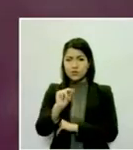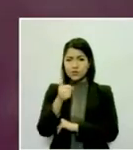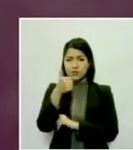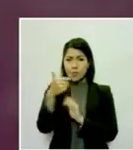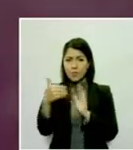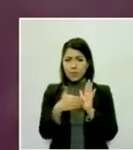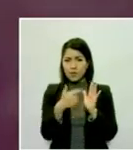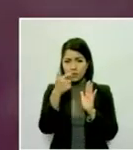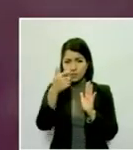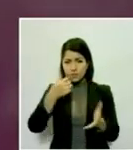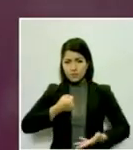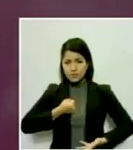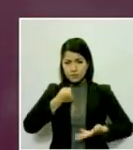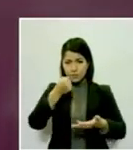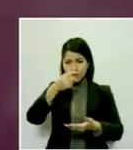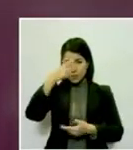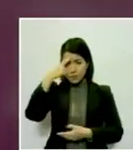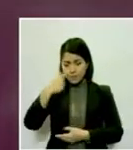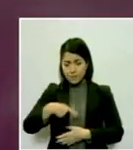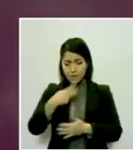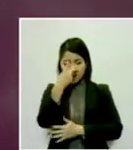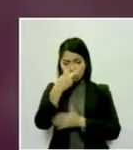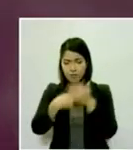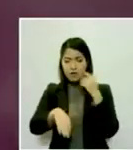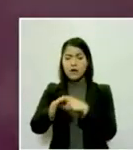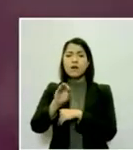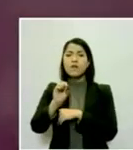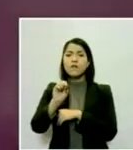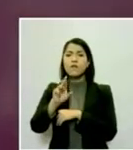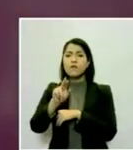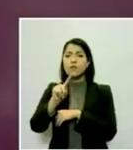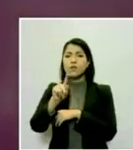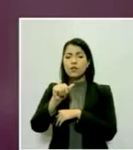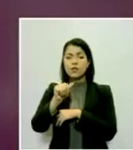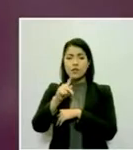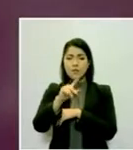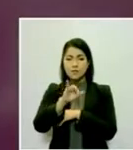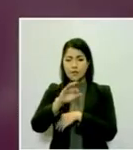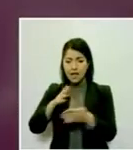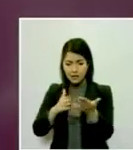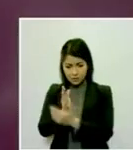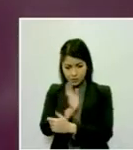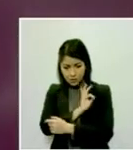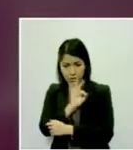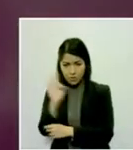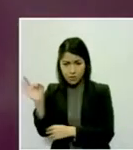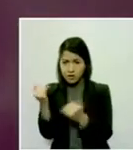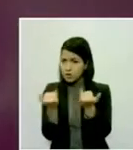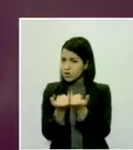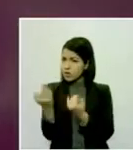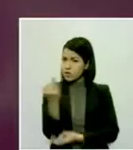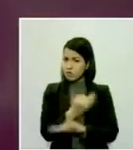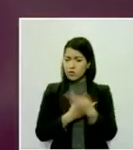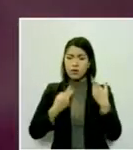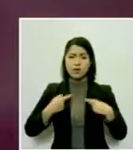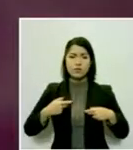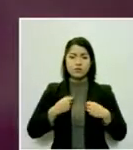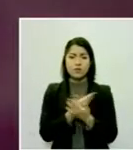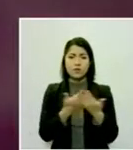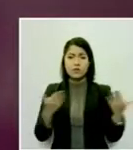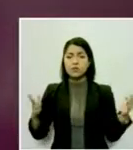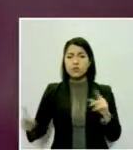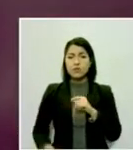13,486,000 pesos para este programa de Fortapaz, que pudieran acceder a la misma distribución en proporción para